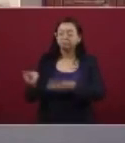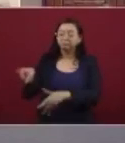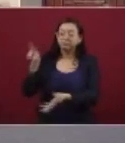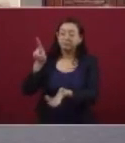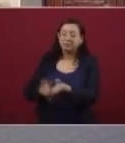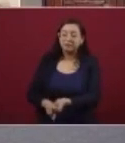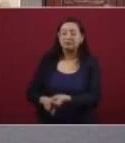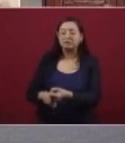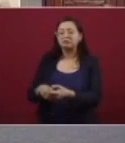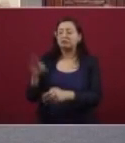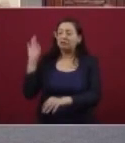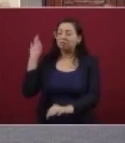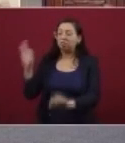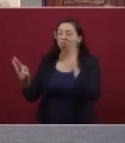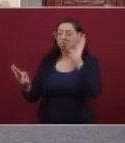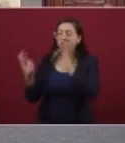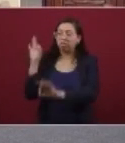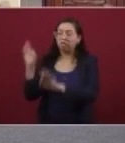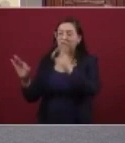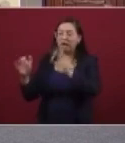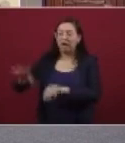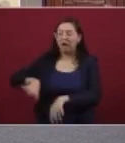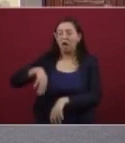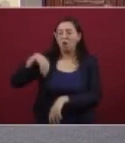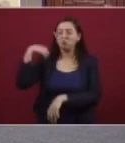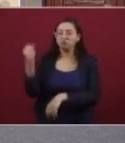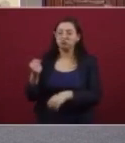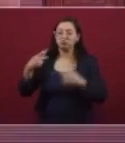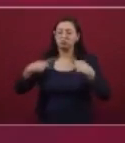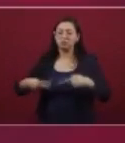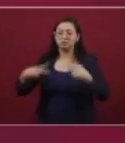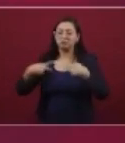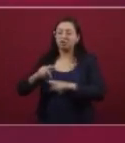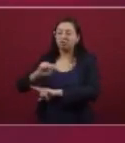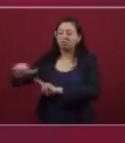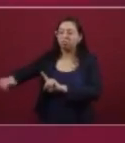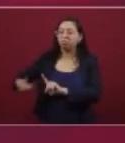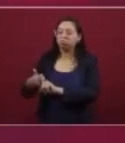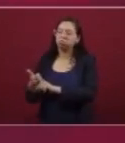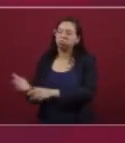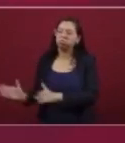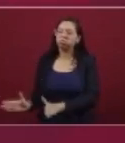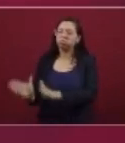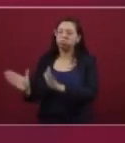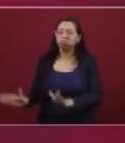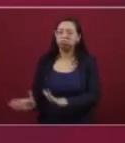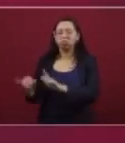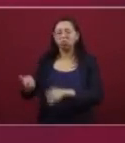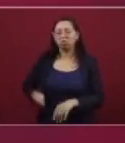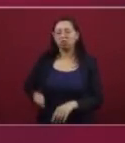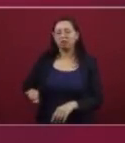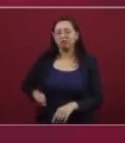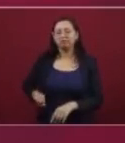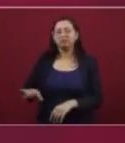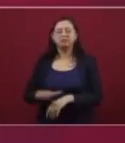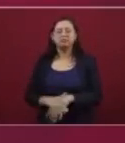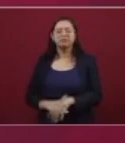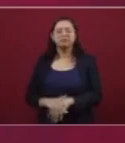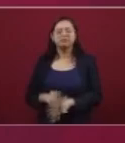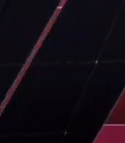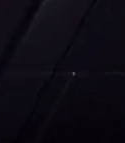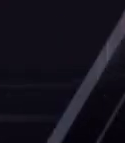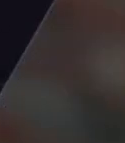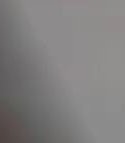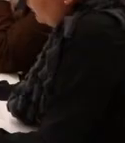25% de bots. Ambos hashtags se convirtieron en trending topic cerca de las 16 horas del 31 de octubre y se mantuvieron hasta el 1 de